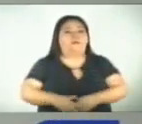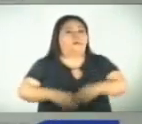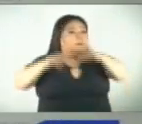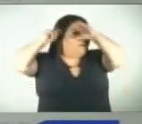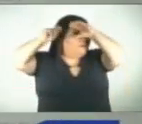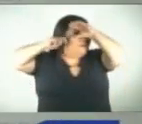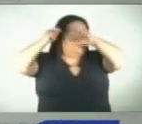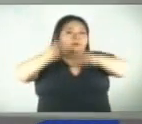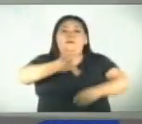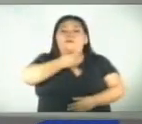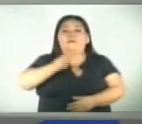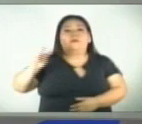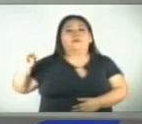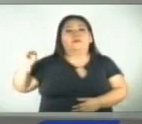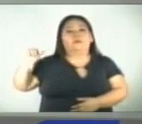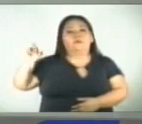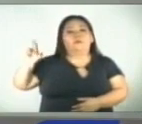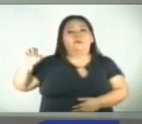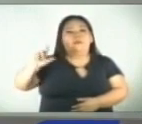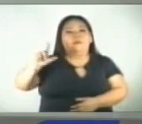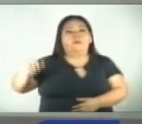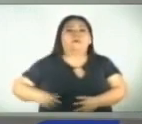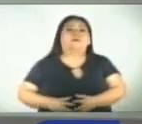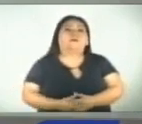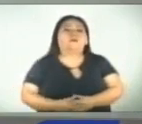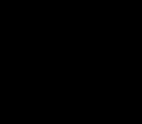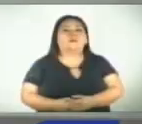informe de Marcela Rivera.